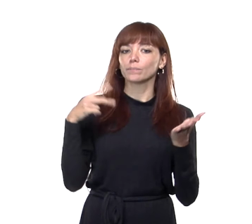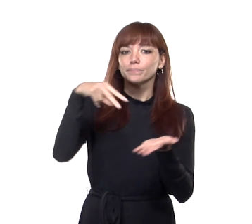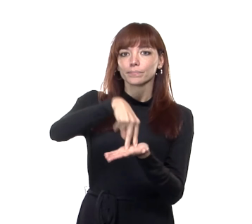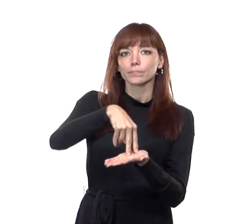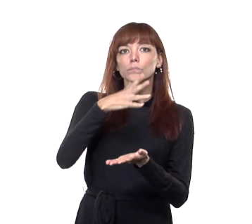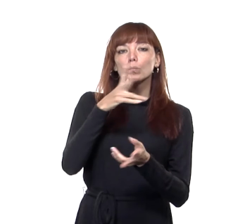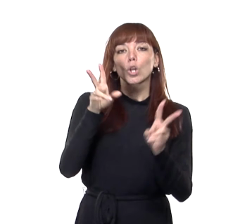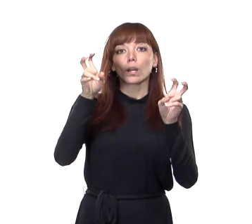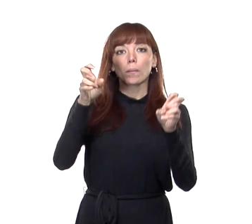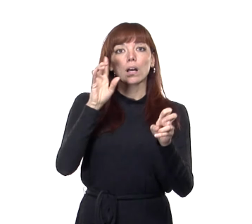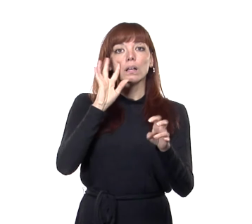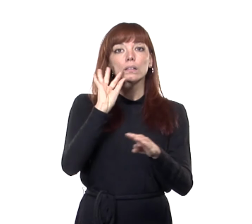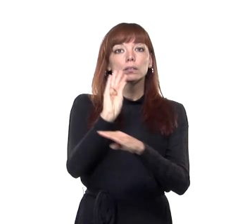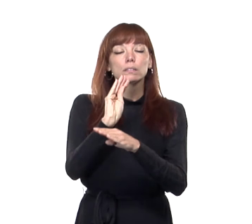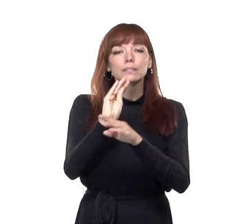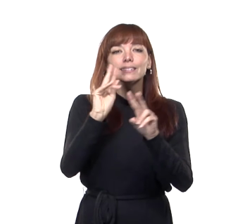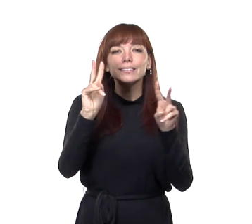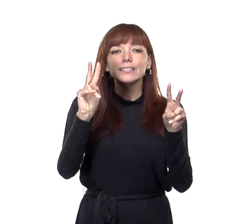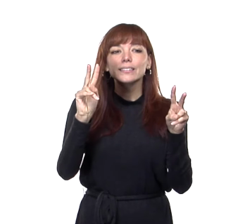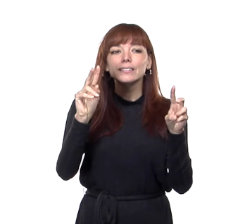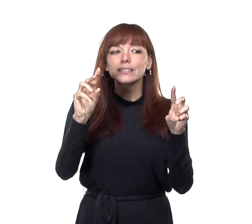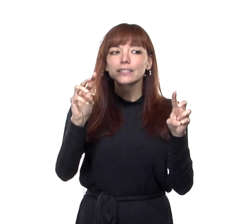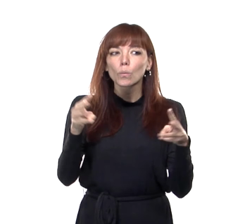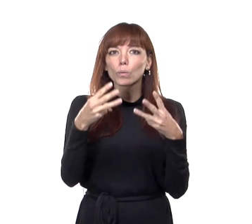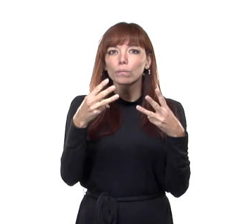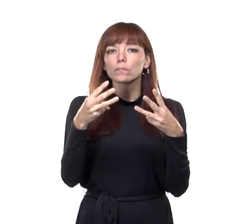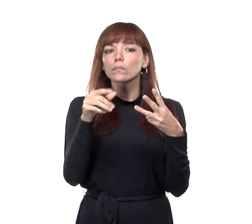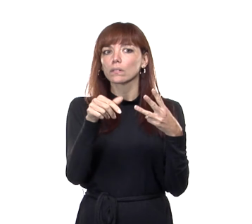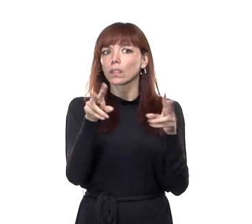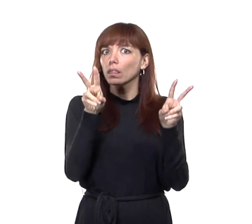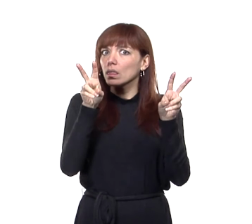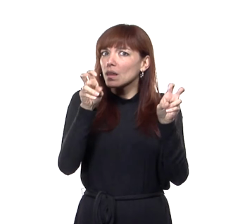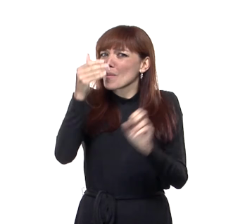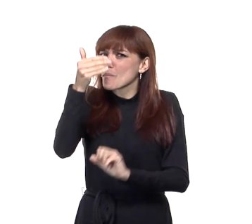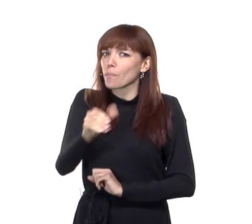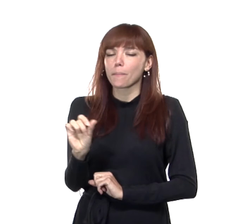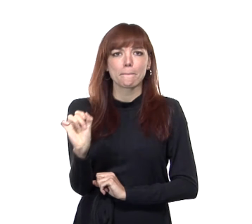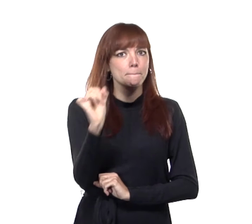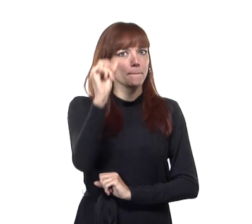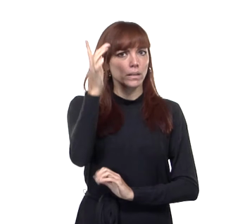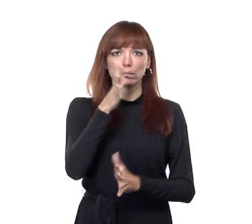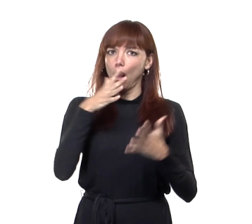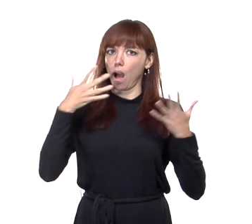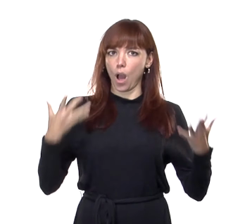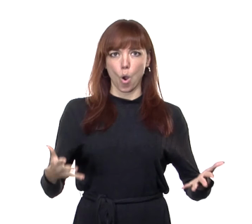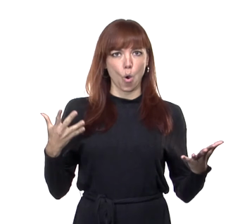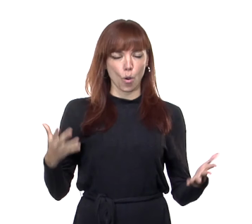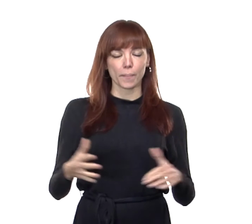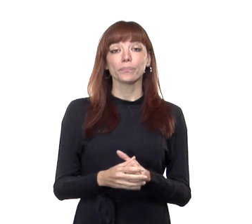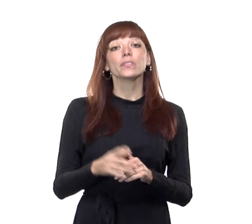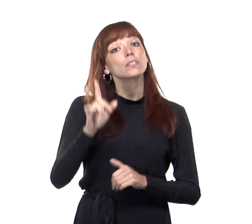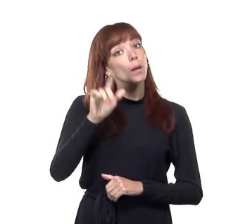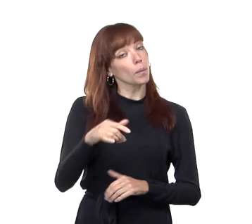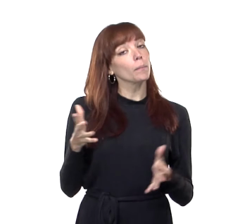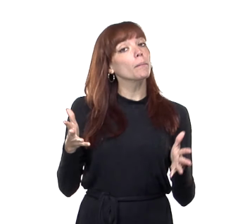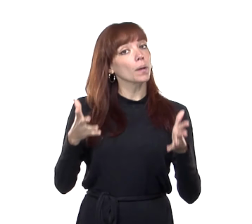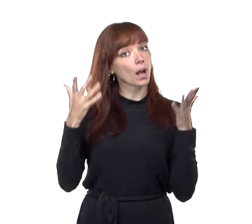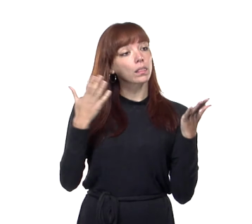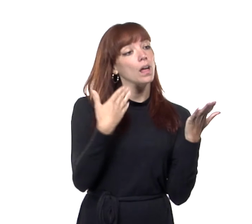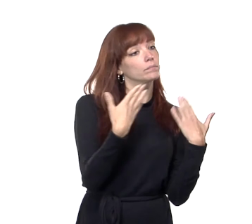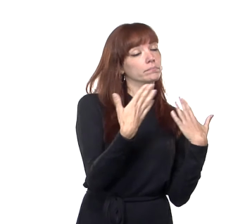ciberseguridad es realmente uno de los temas más importantes de nuestro tiempo me encanta también poder hablar con vosotros